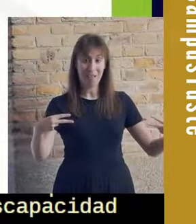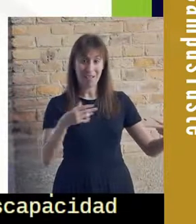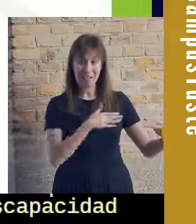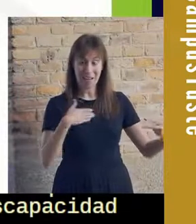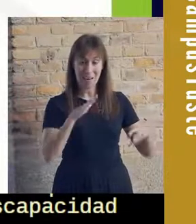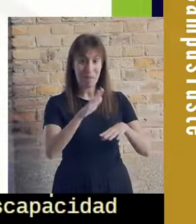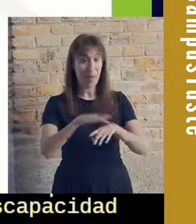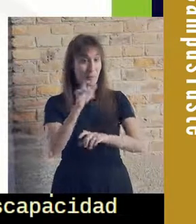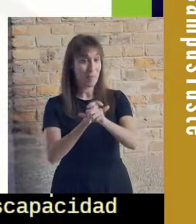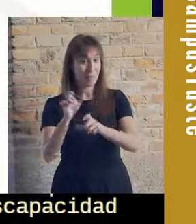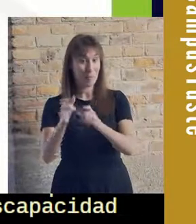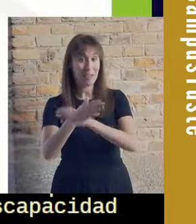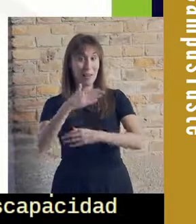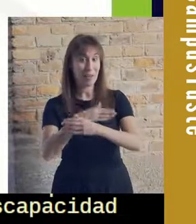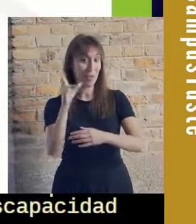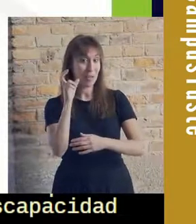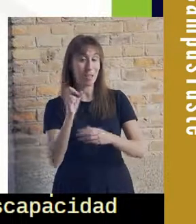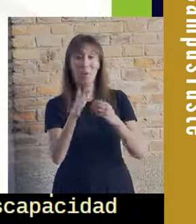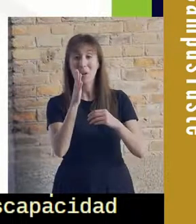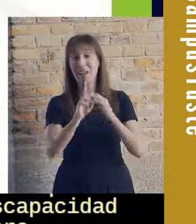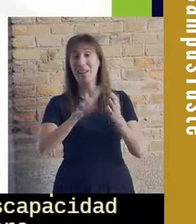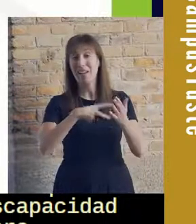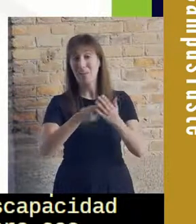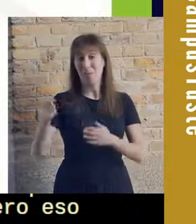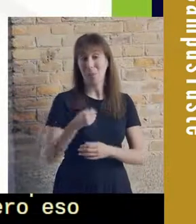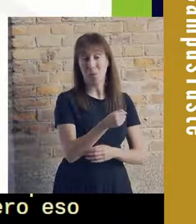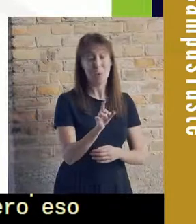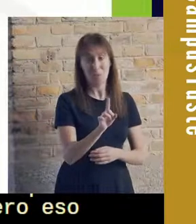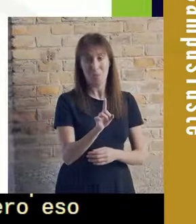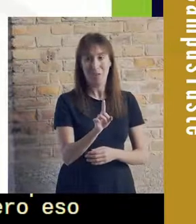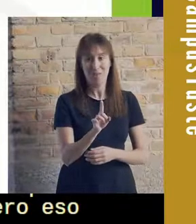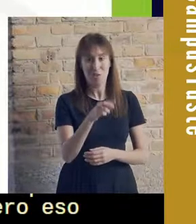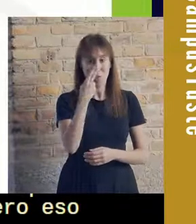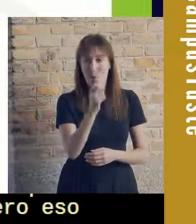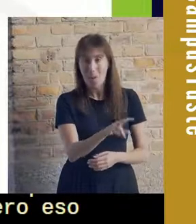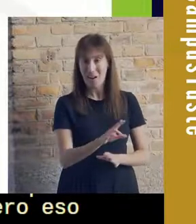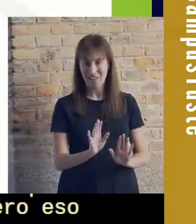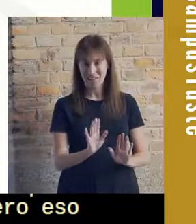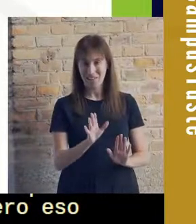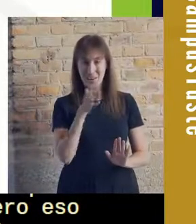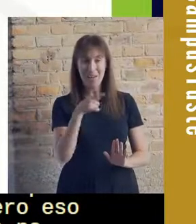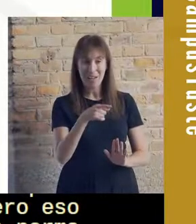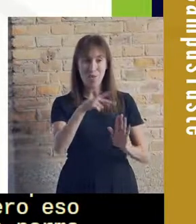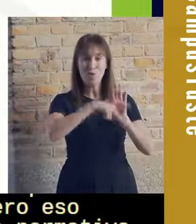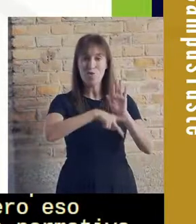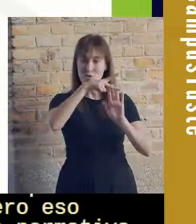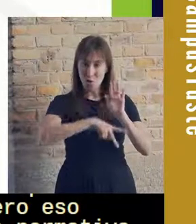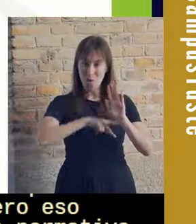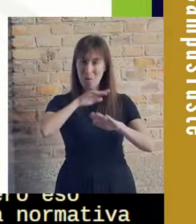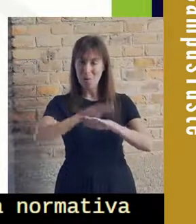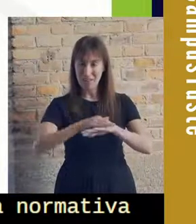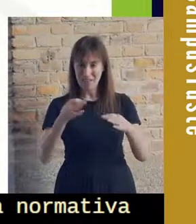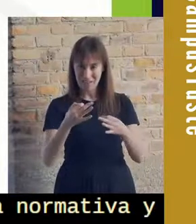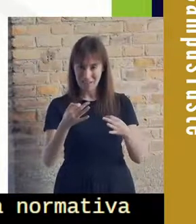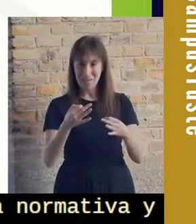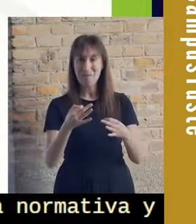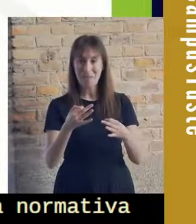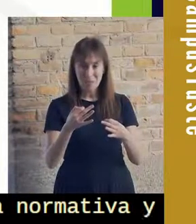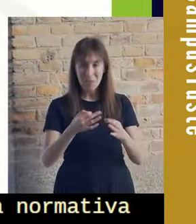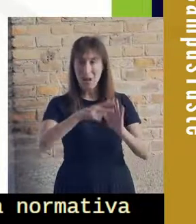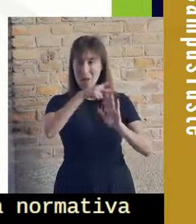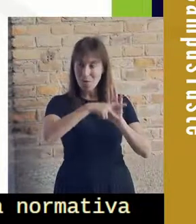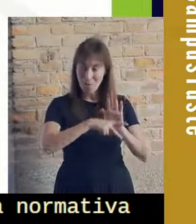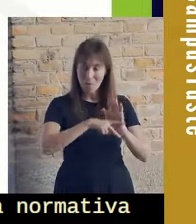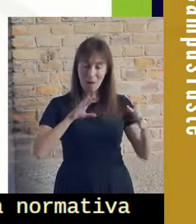porque no quieres poner un intérprete Pero eso tampoco es funcional de acuerdo porque esto tiene una normativa si una se rige por una norma